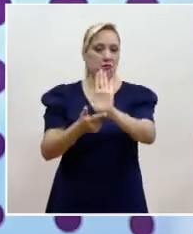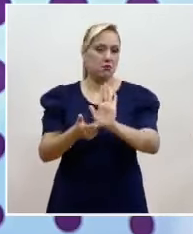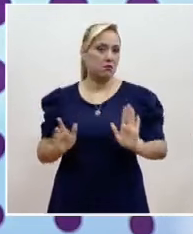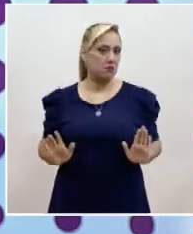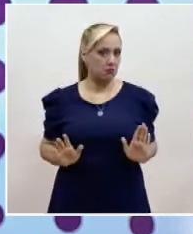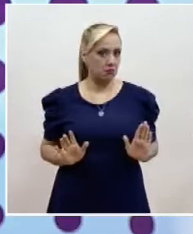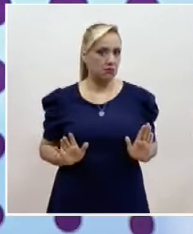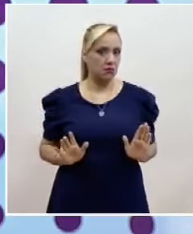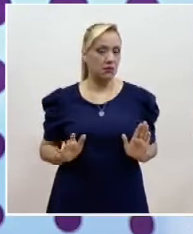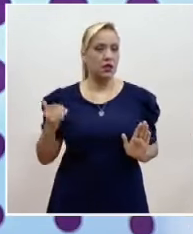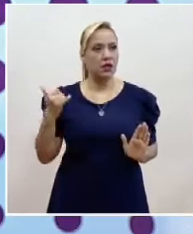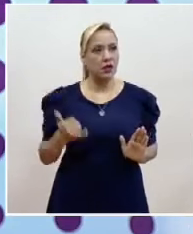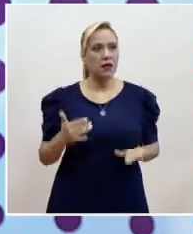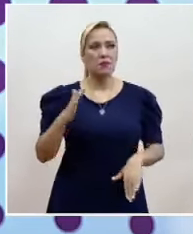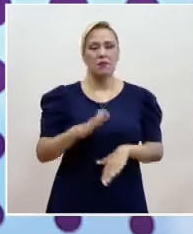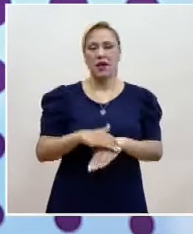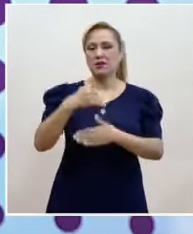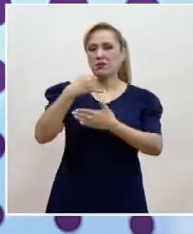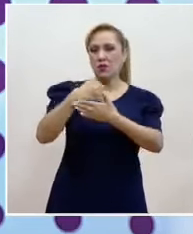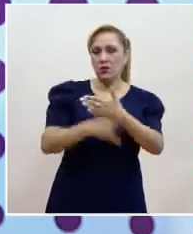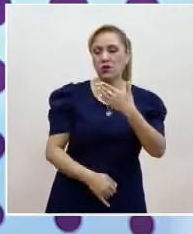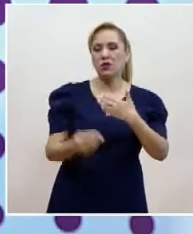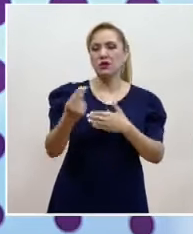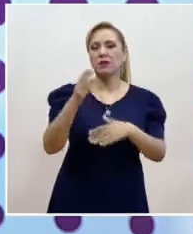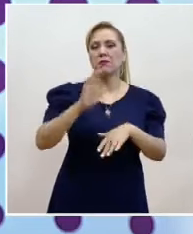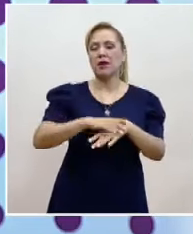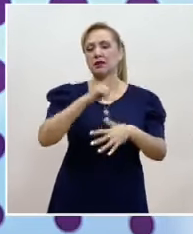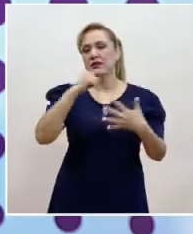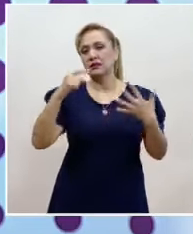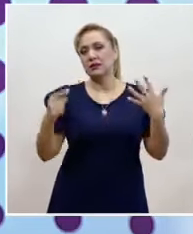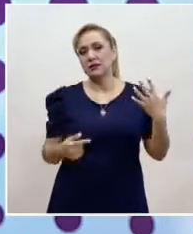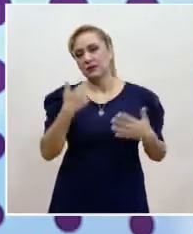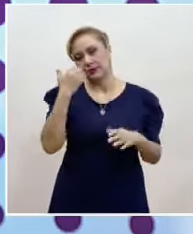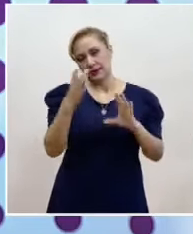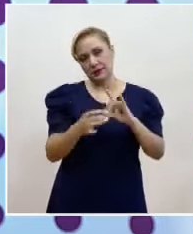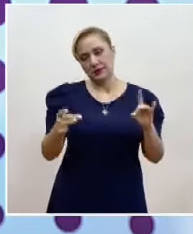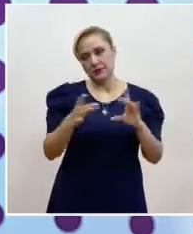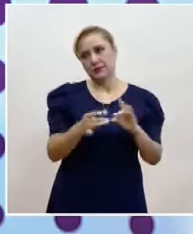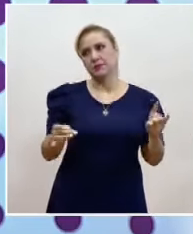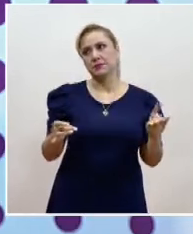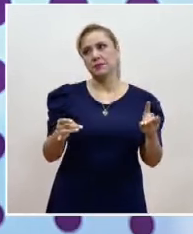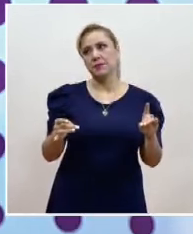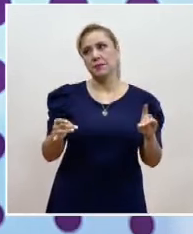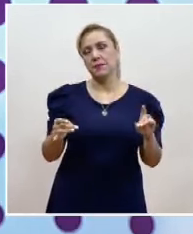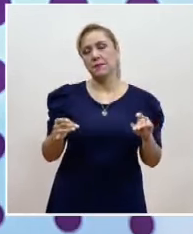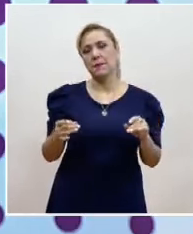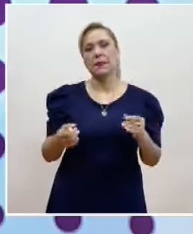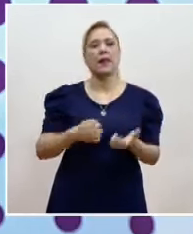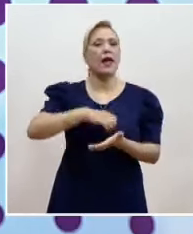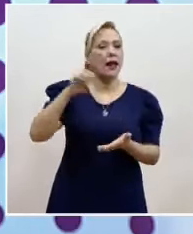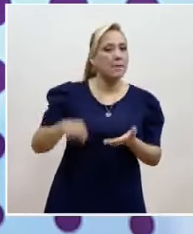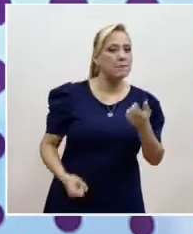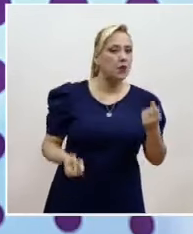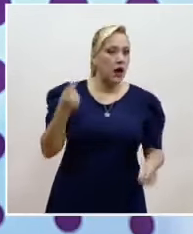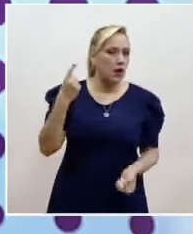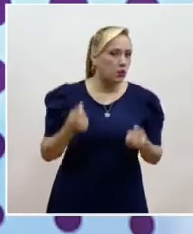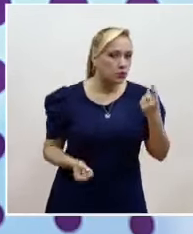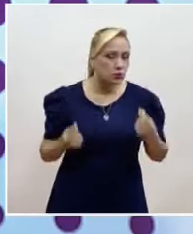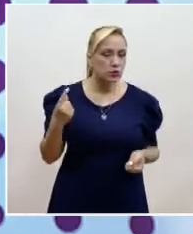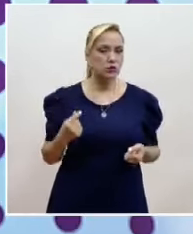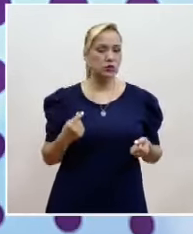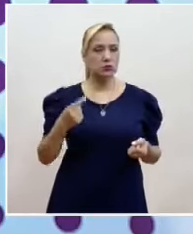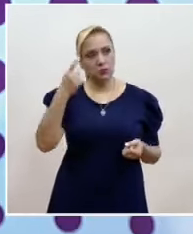que faltaría profundizar en los demás aspectos. También me gustaría hablar más adelante sobre algunos ejemplos, ¿no? Que nos